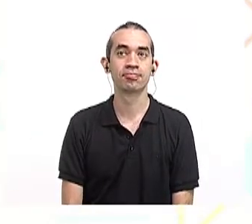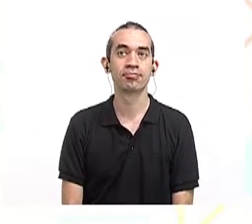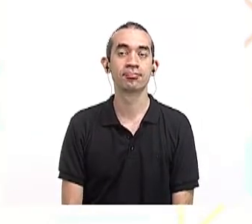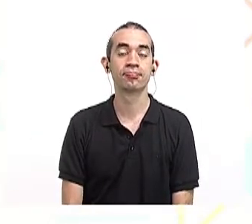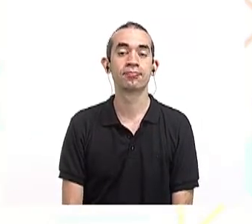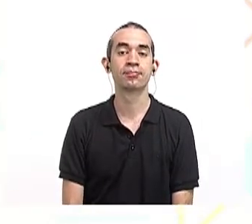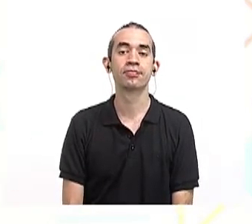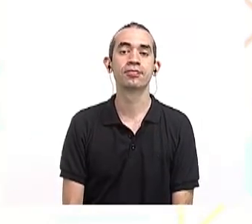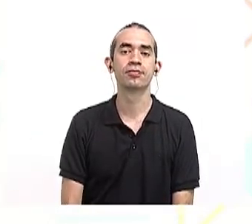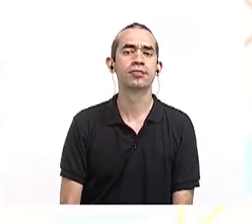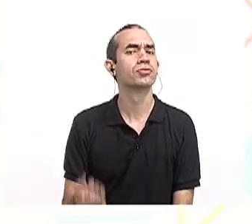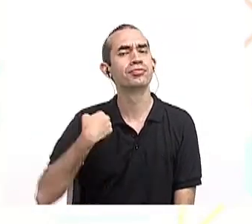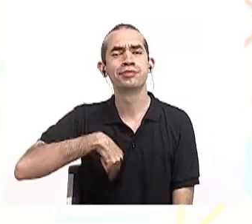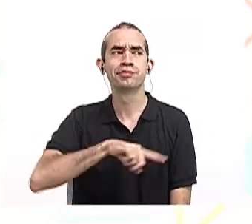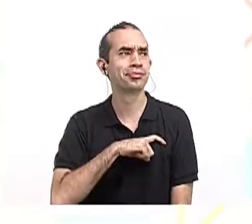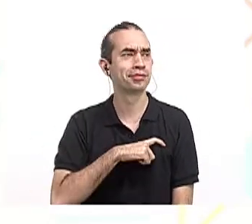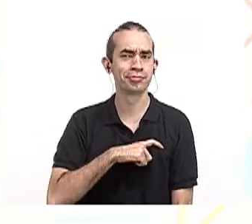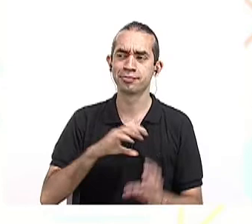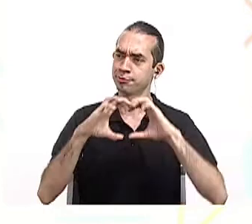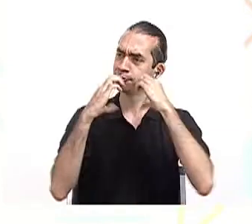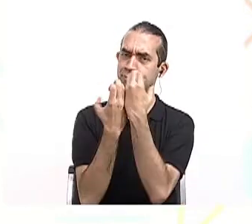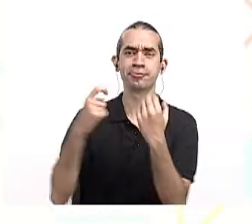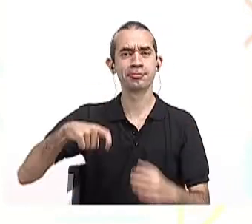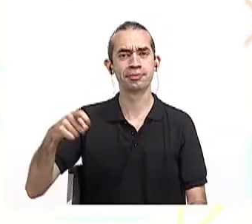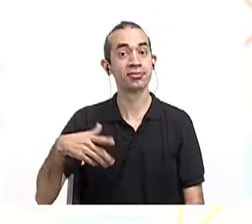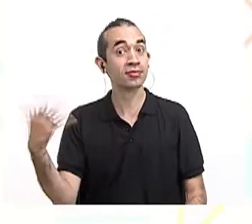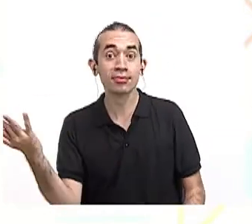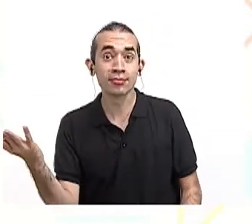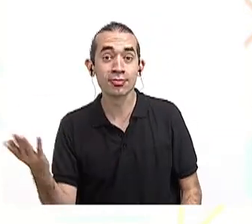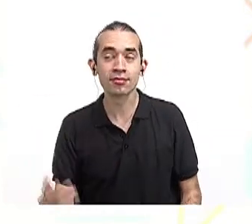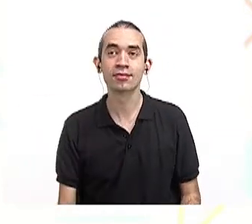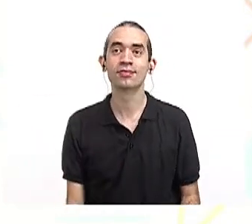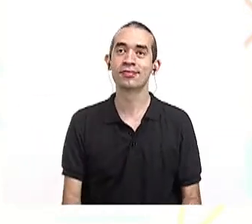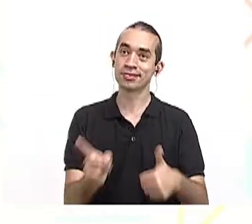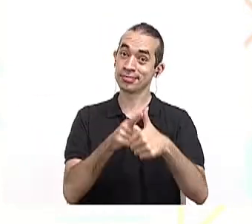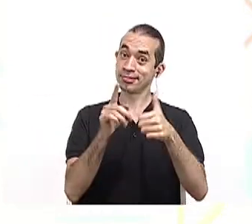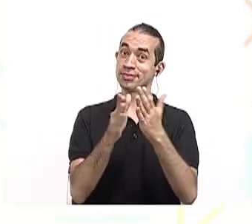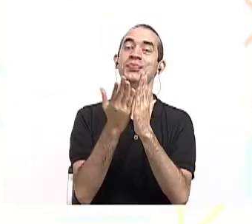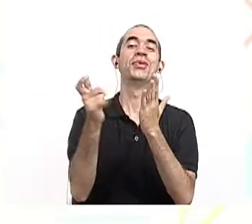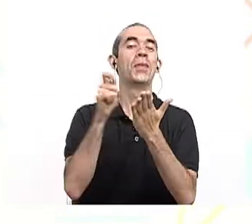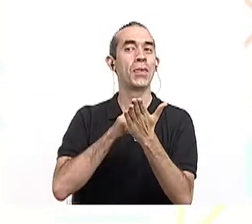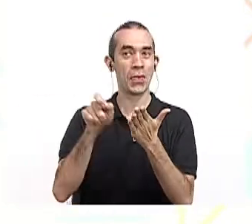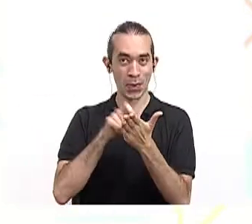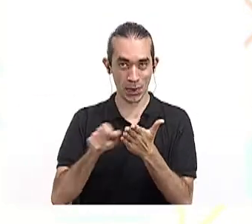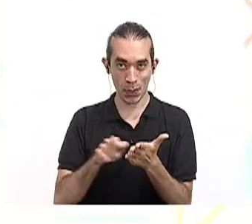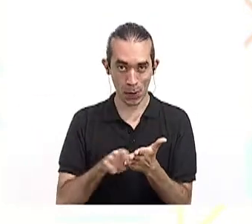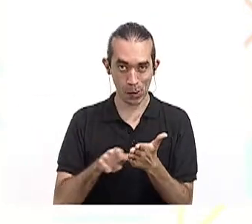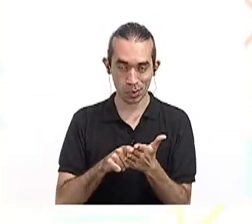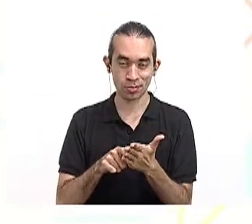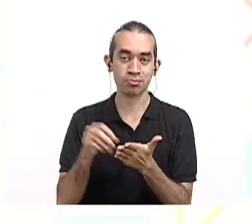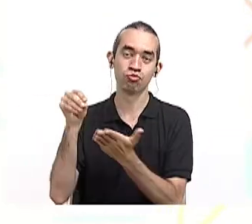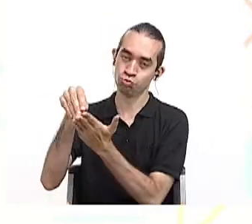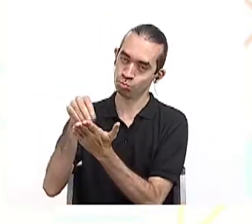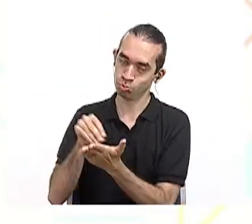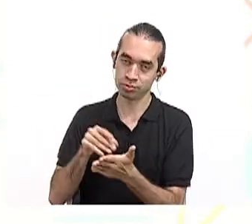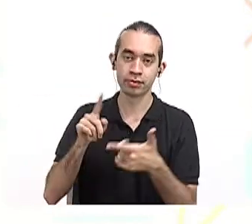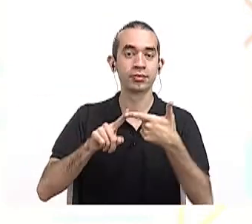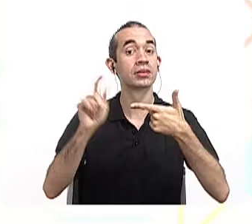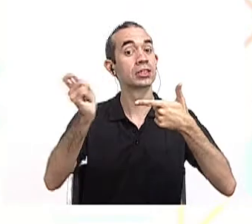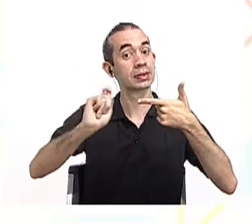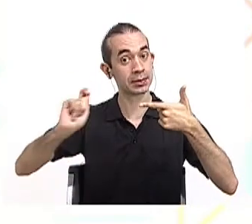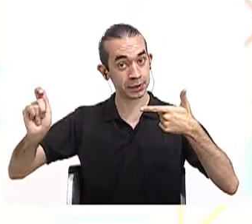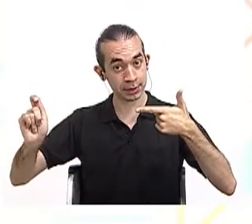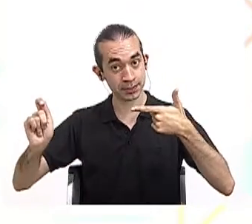¿Qué necesitamos para nuestra clase? Necesitamos el cuaderno para tomar apuntes, el lápiz